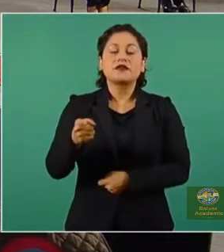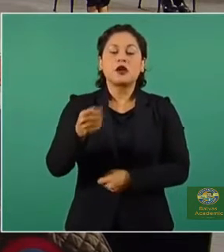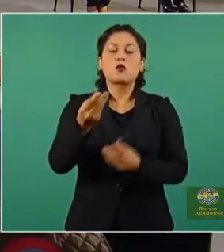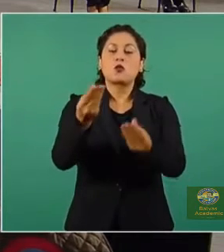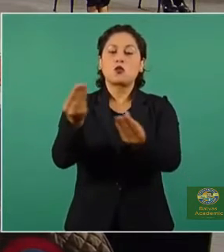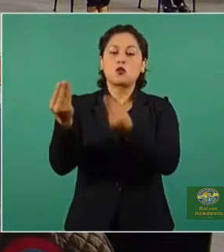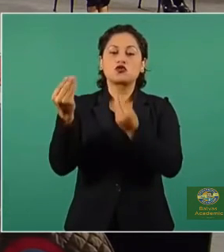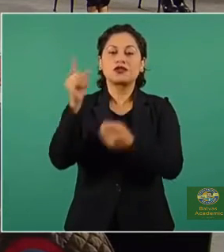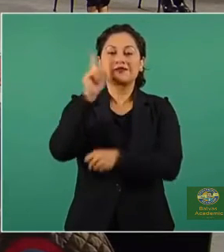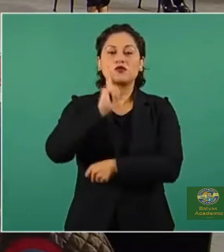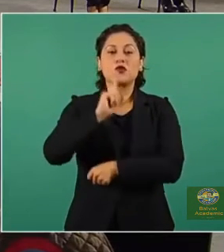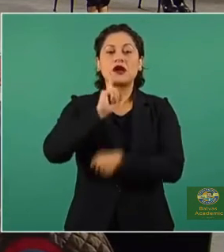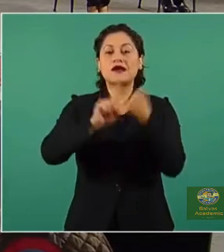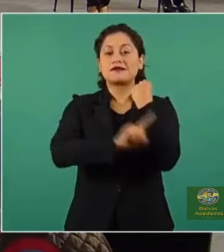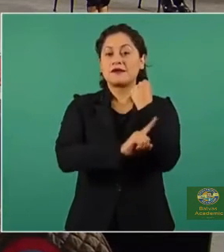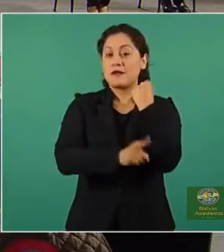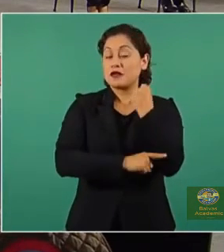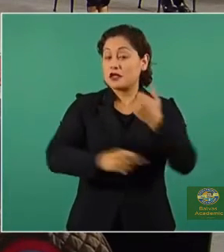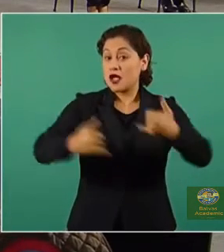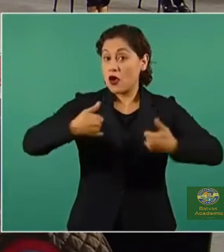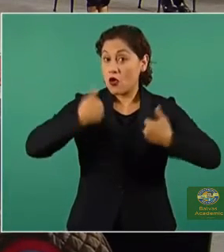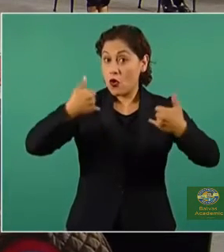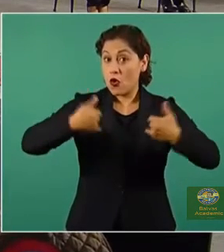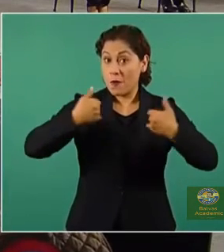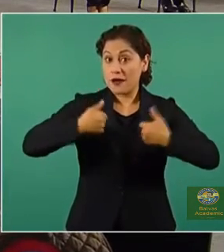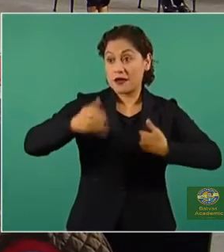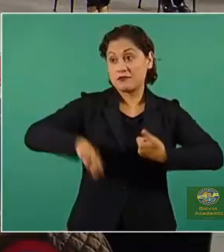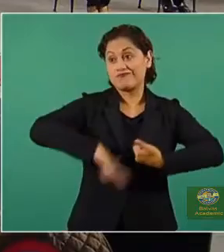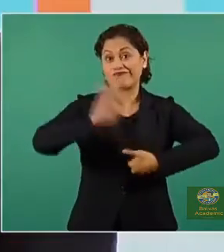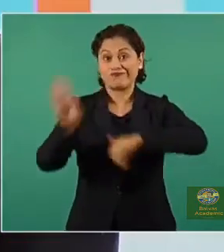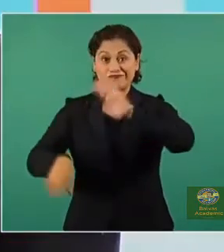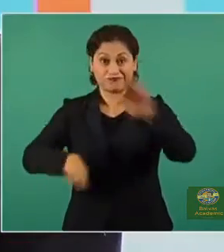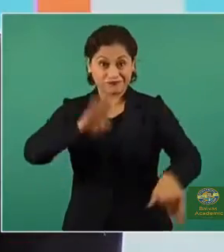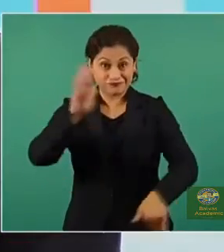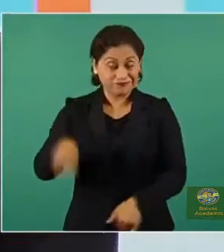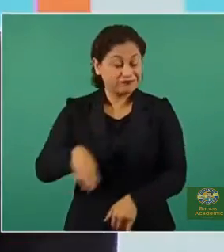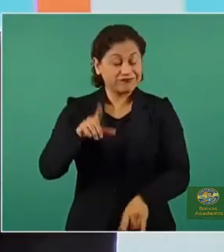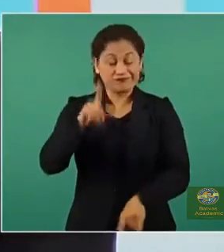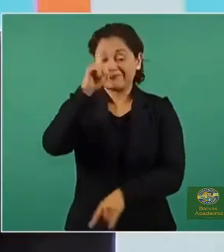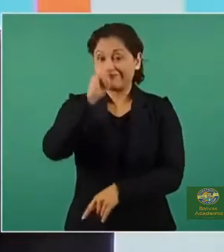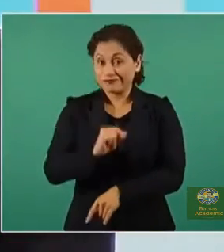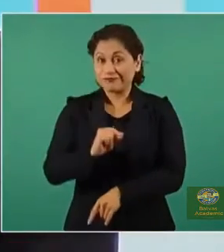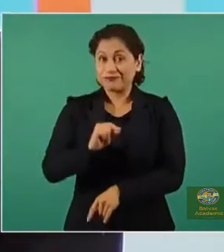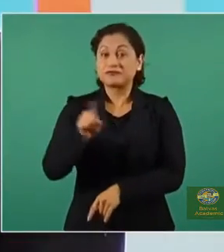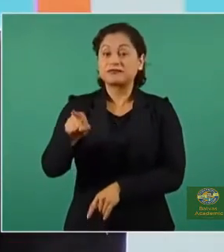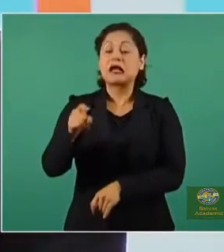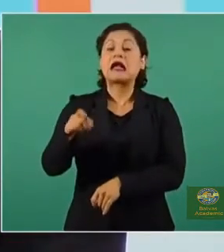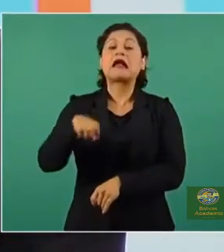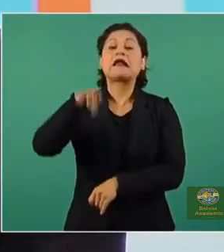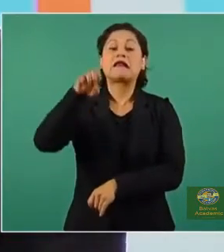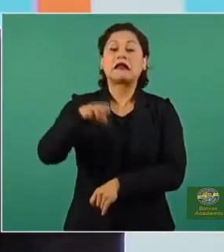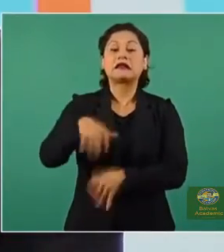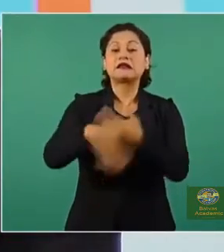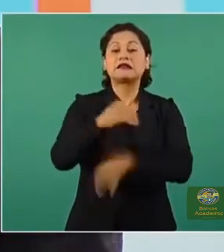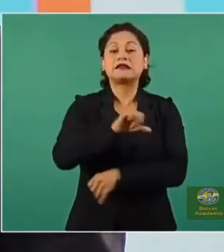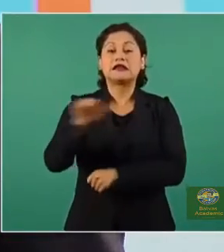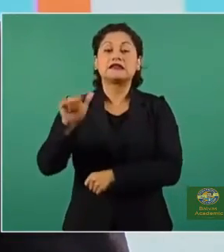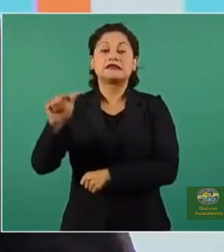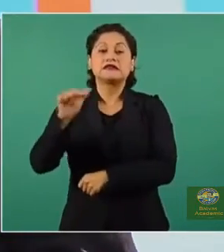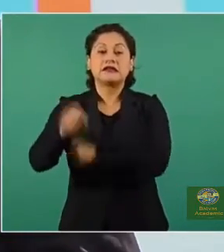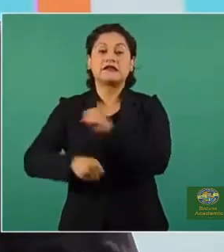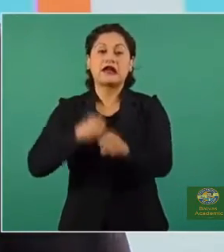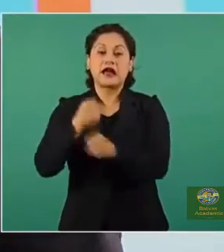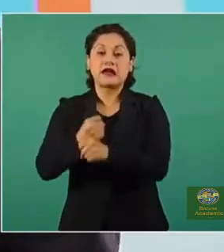embarazo, parto o puerperio en adolescentes mujeres de 15 a 17 años ocupa el 6º